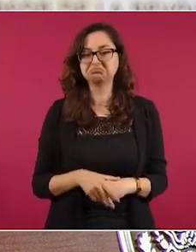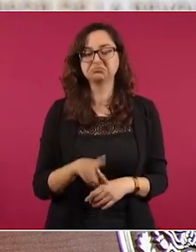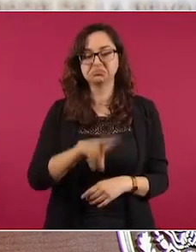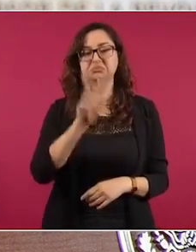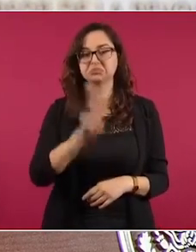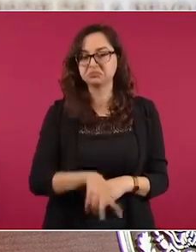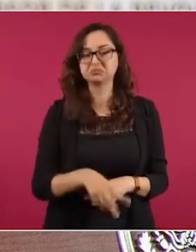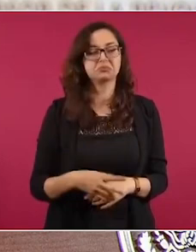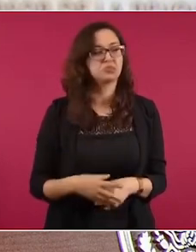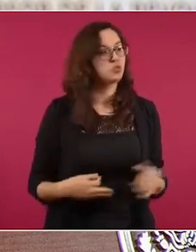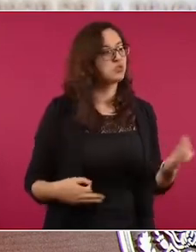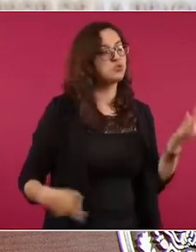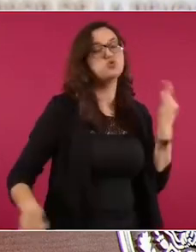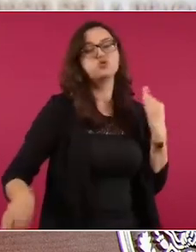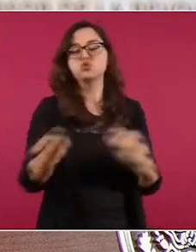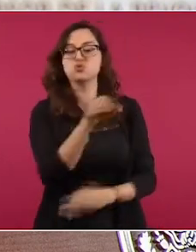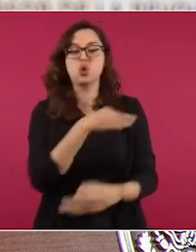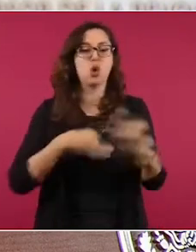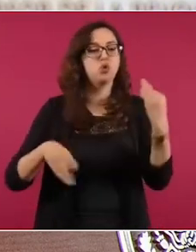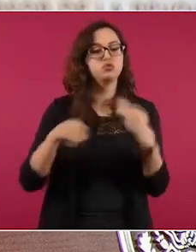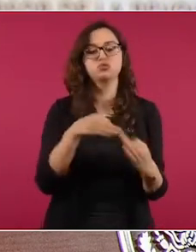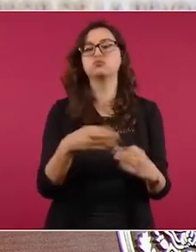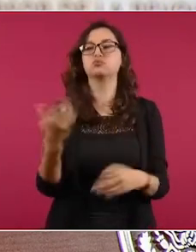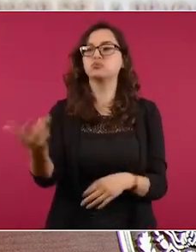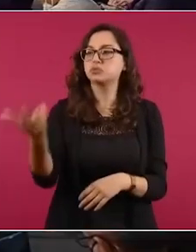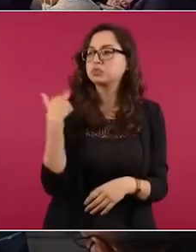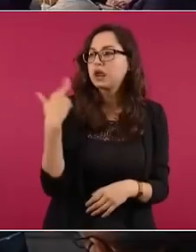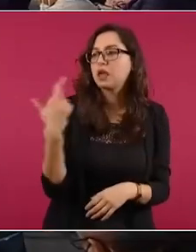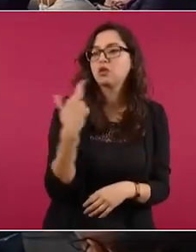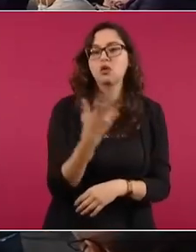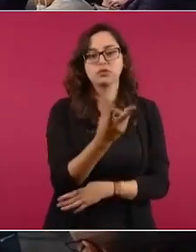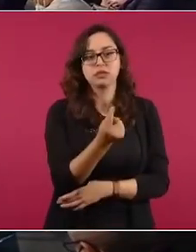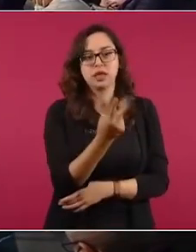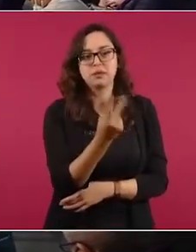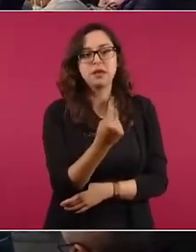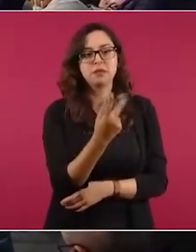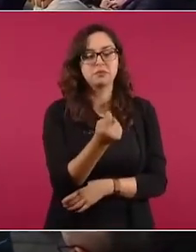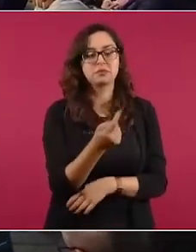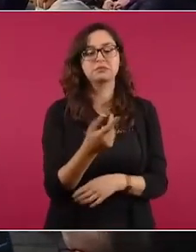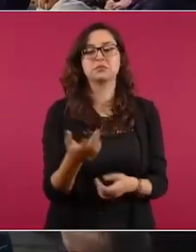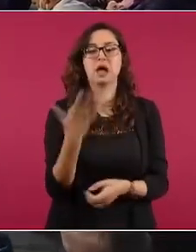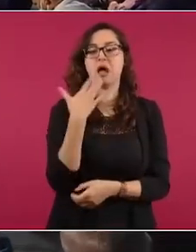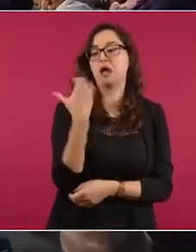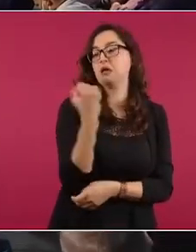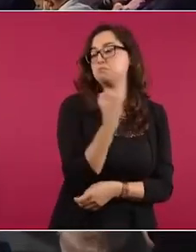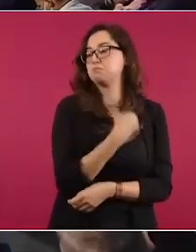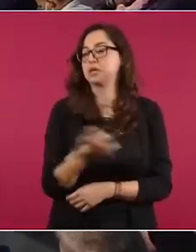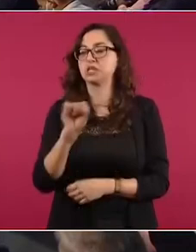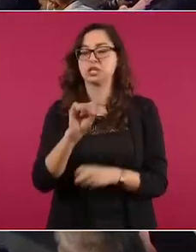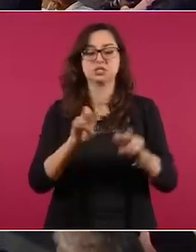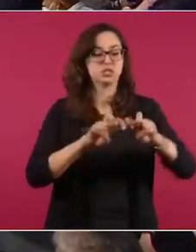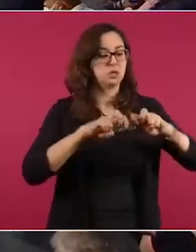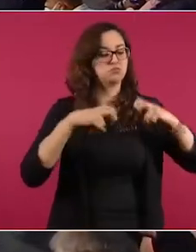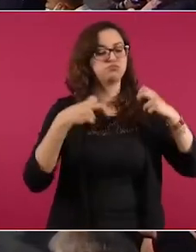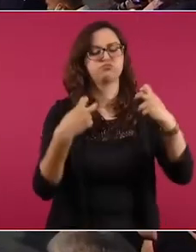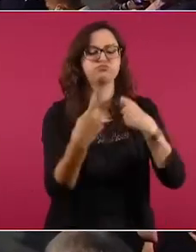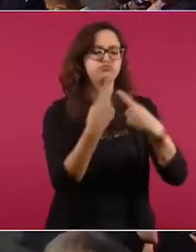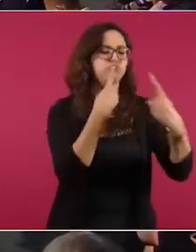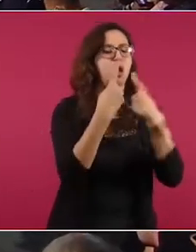Y todas en radio, televisión, todos, todos, todos, todos en contra.